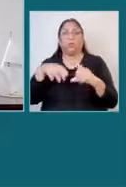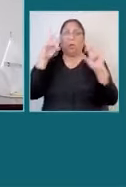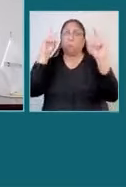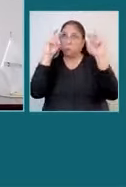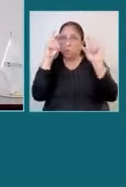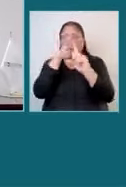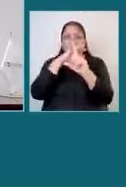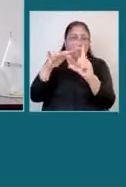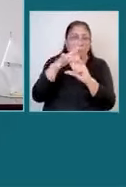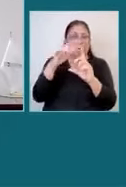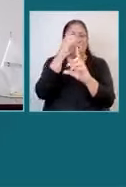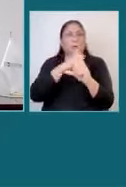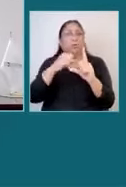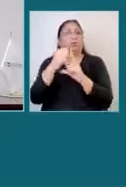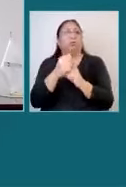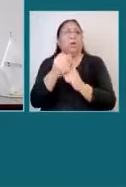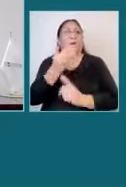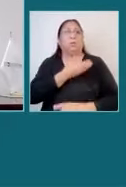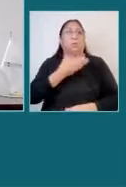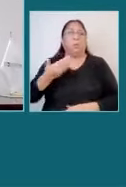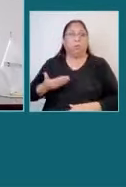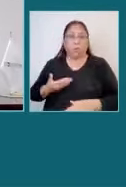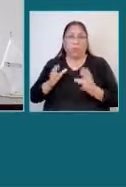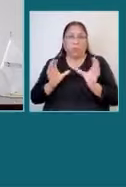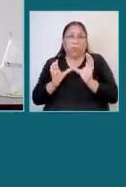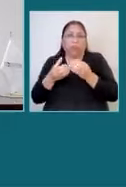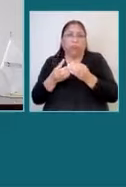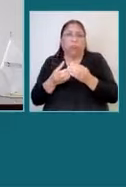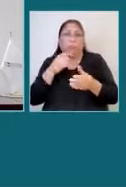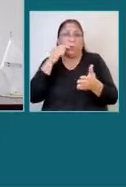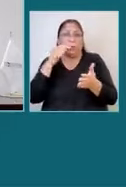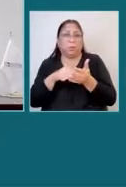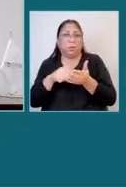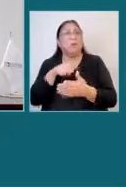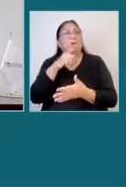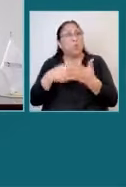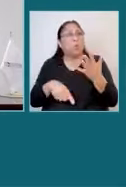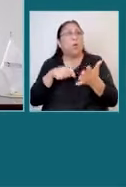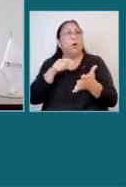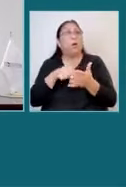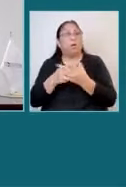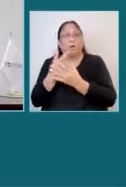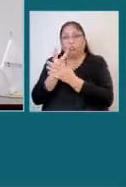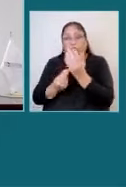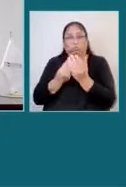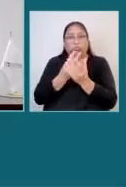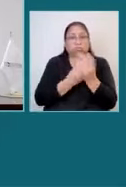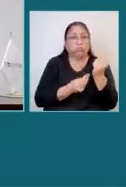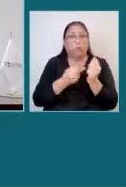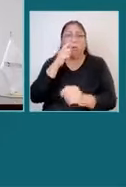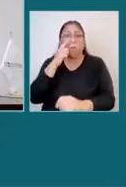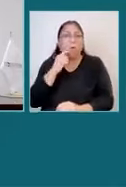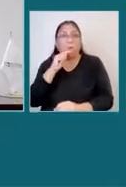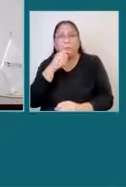ambientales, sociales y de gobierno corporativo, ¿no? Al igual que la paridad de género. Para